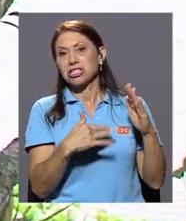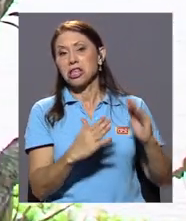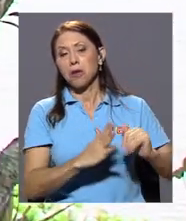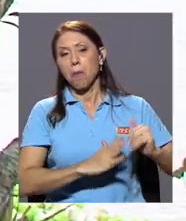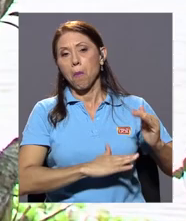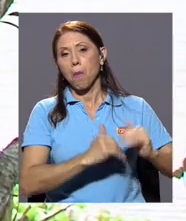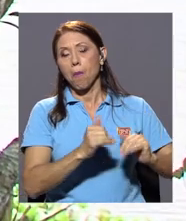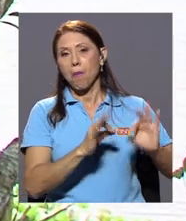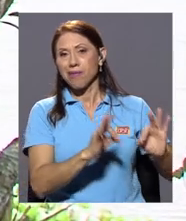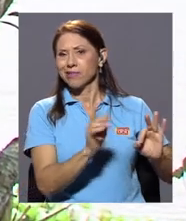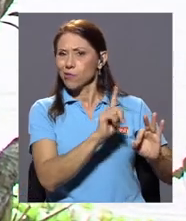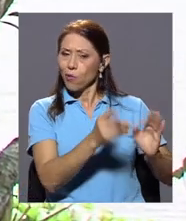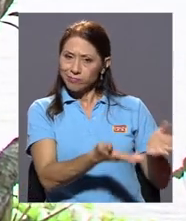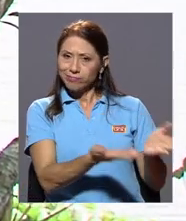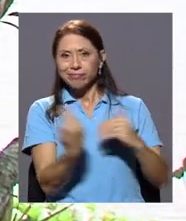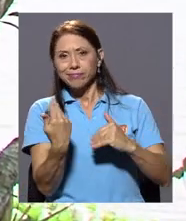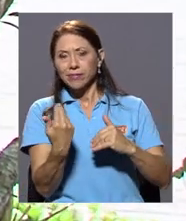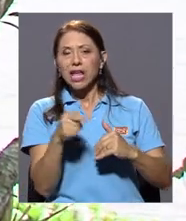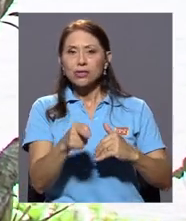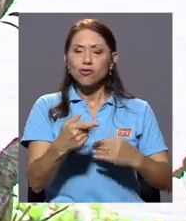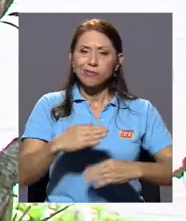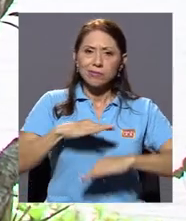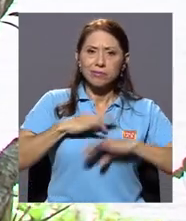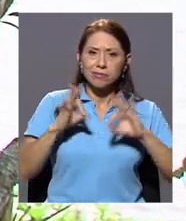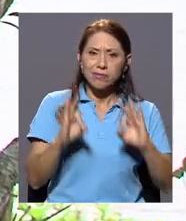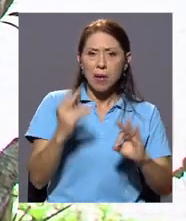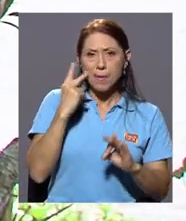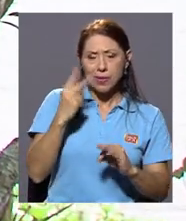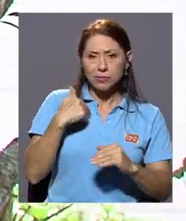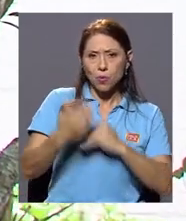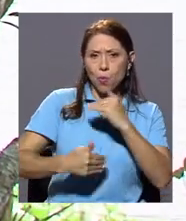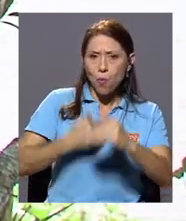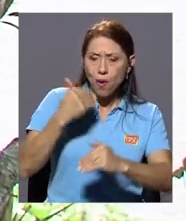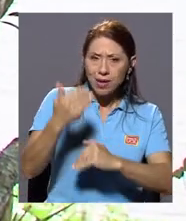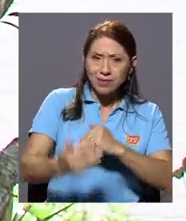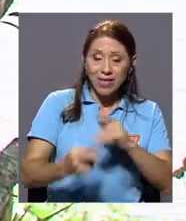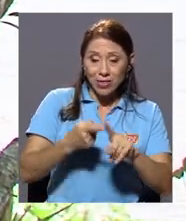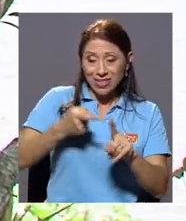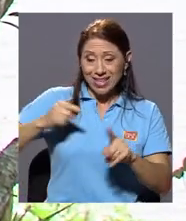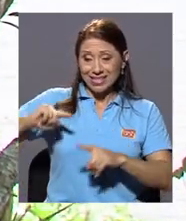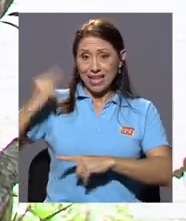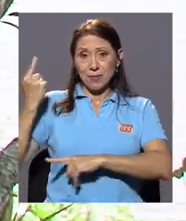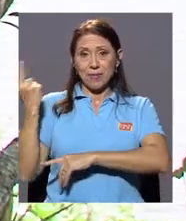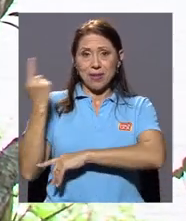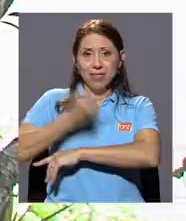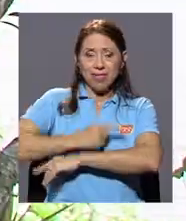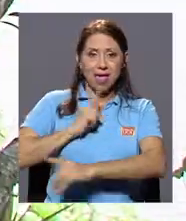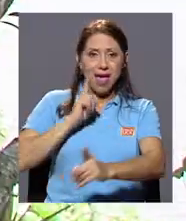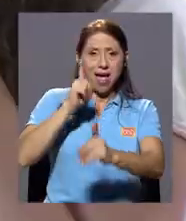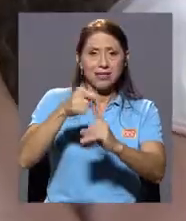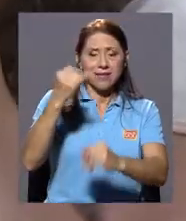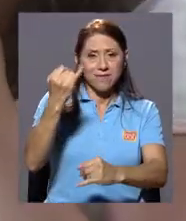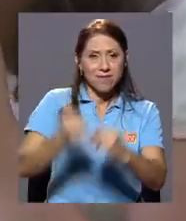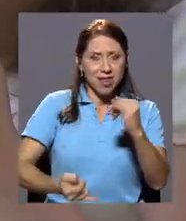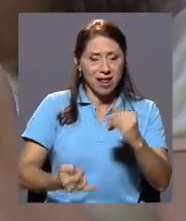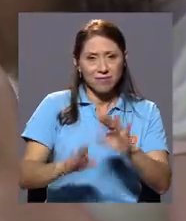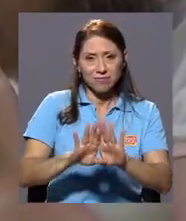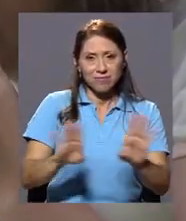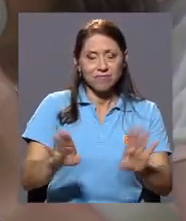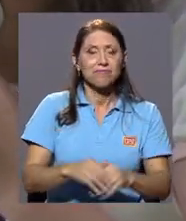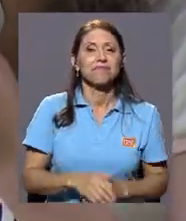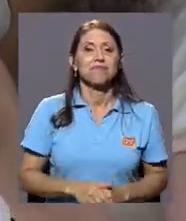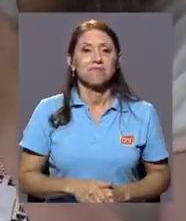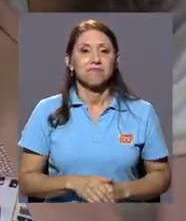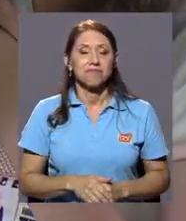confort, es sumamente gratificante verlos cómo van avanzando del día 1 hasta el día final de despedida